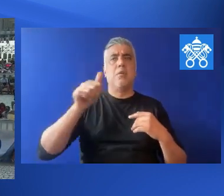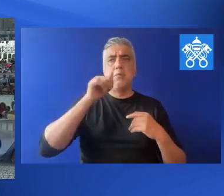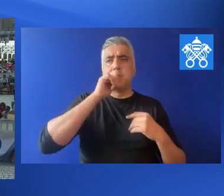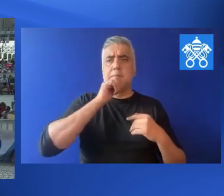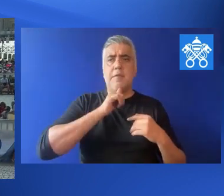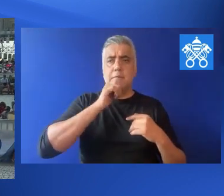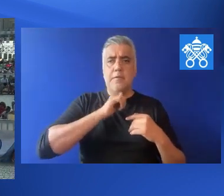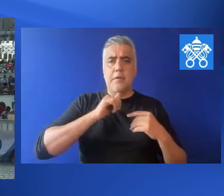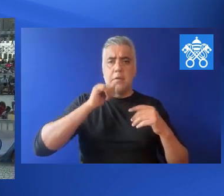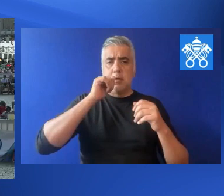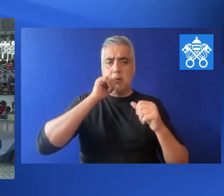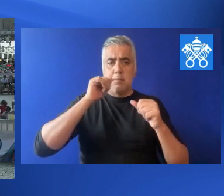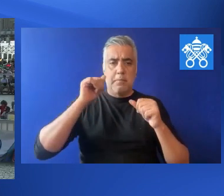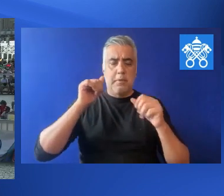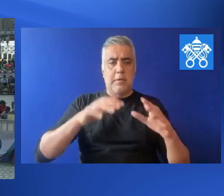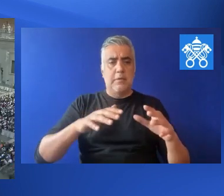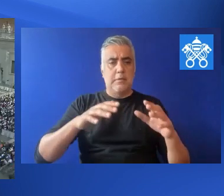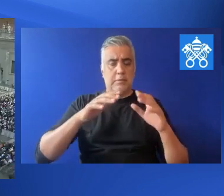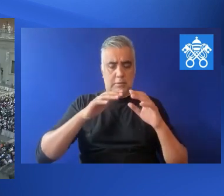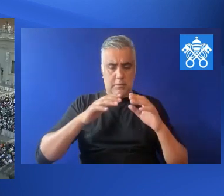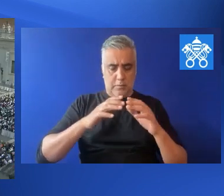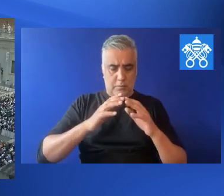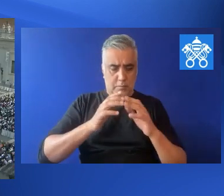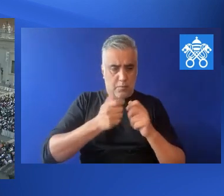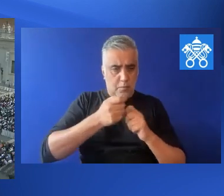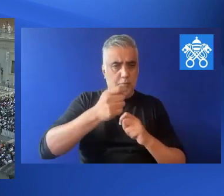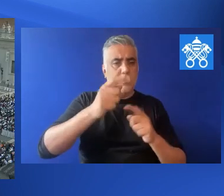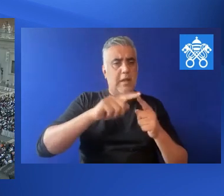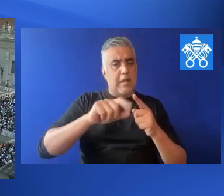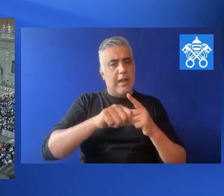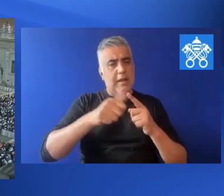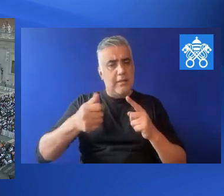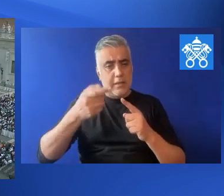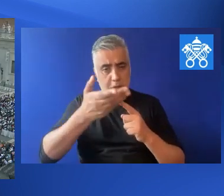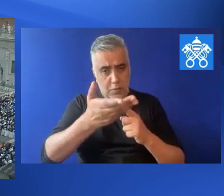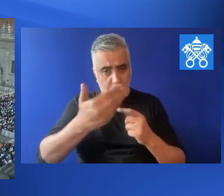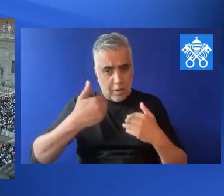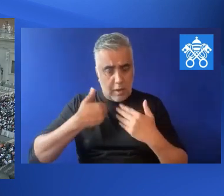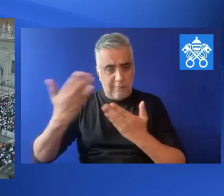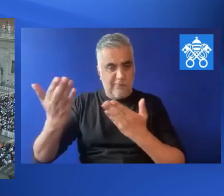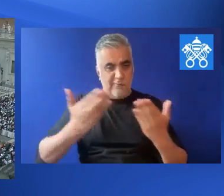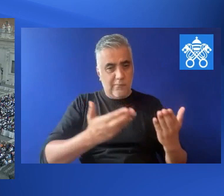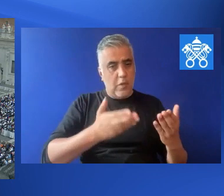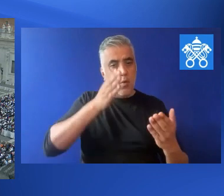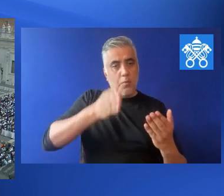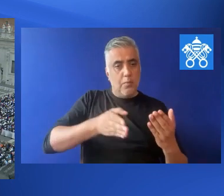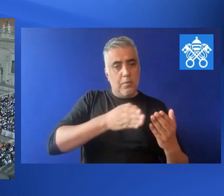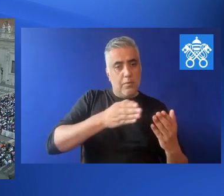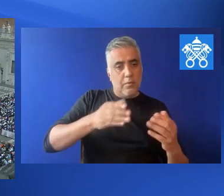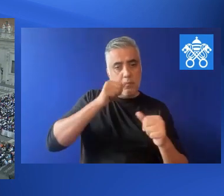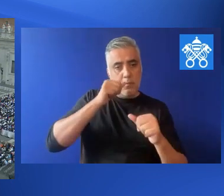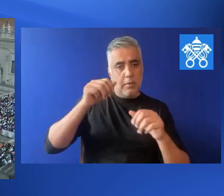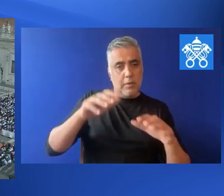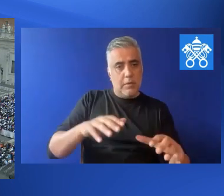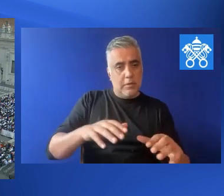los ancianos, a los enfermos y a cuantos sufren. Bendice también los rosarios y objetos de devoción